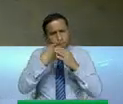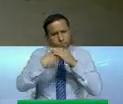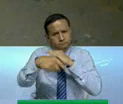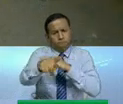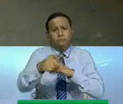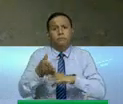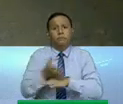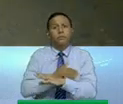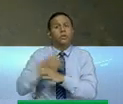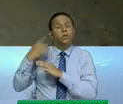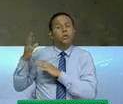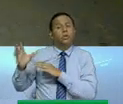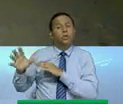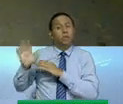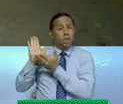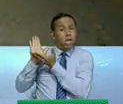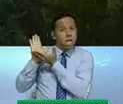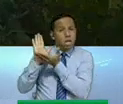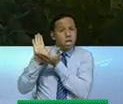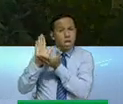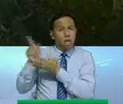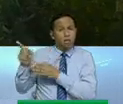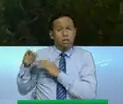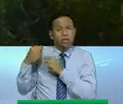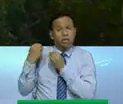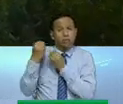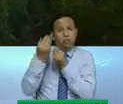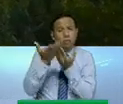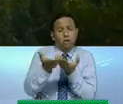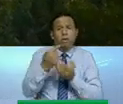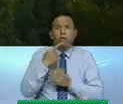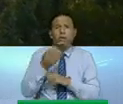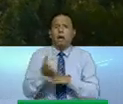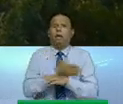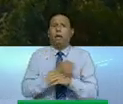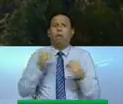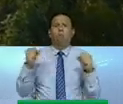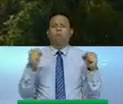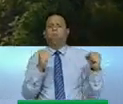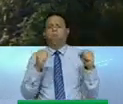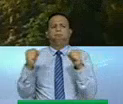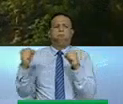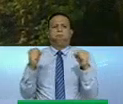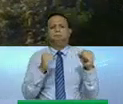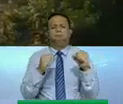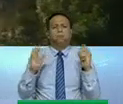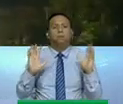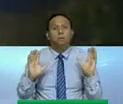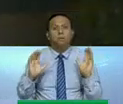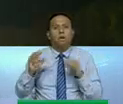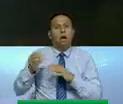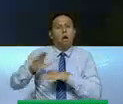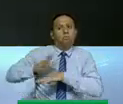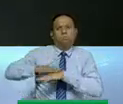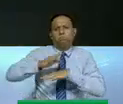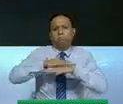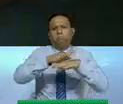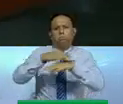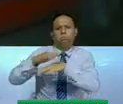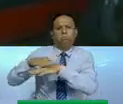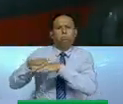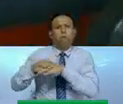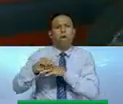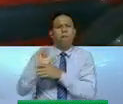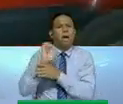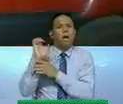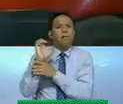Instituto Ecuatoriano de Seguridad Social, que luego de este movimiento telúrico de 6 grados, se activaron los planes de emergencia de todos los establecimientos de